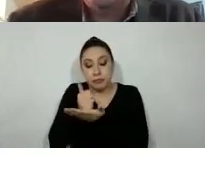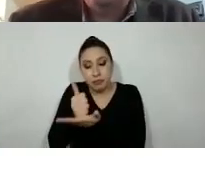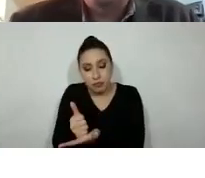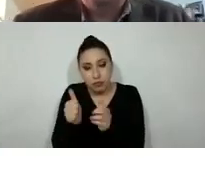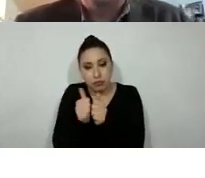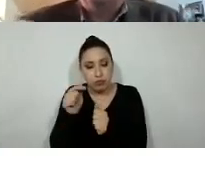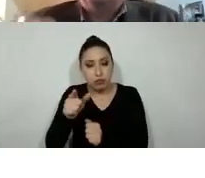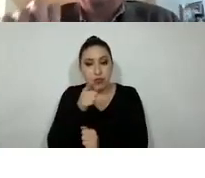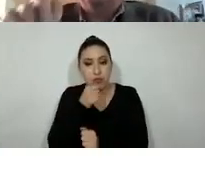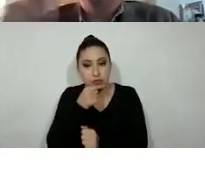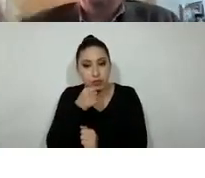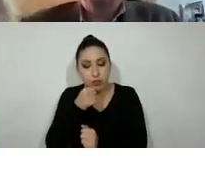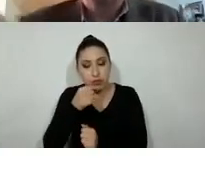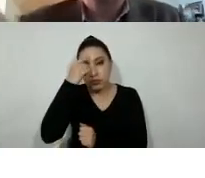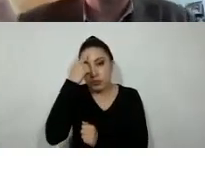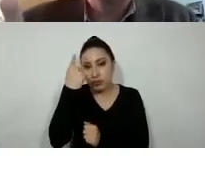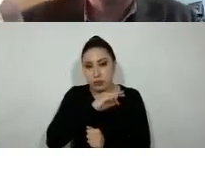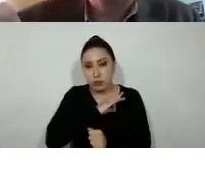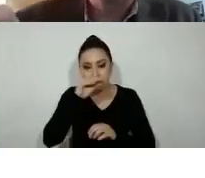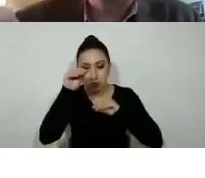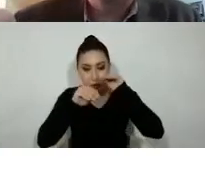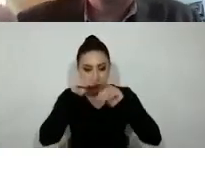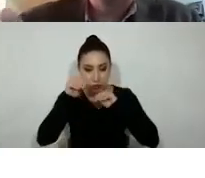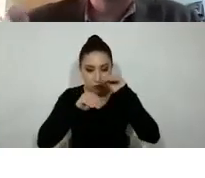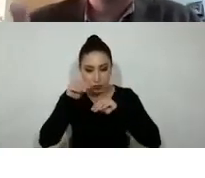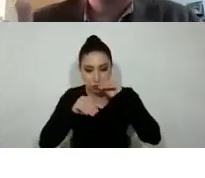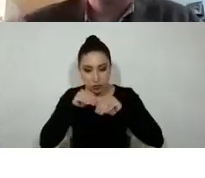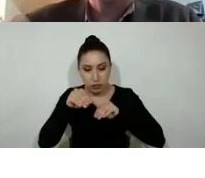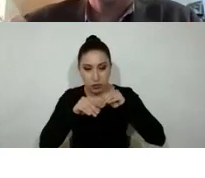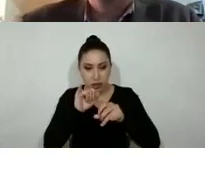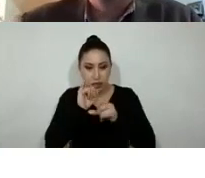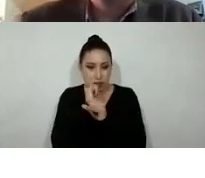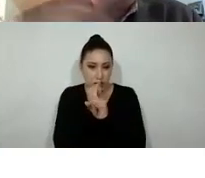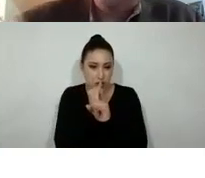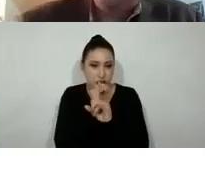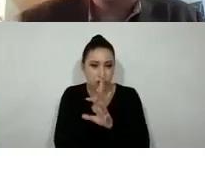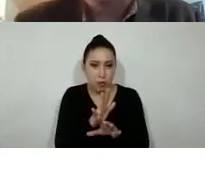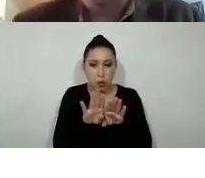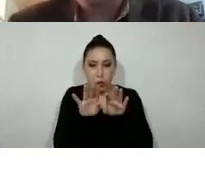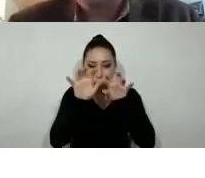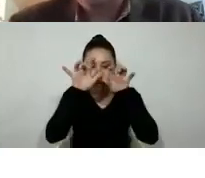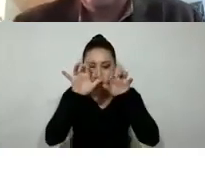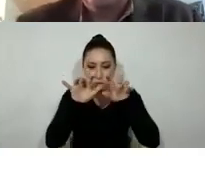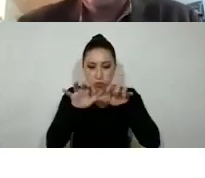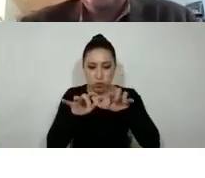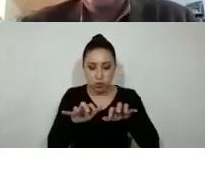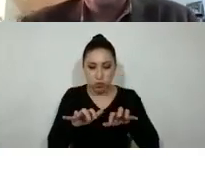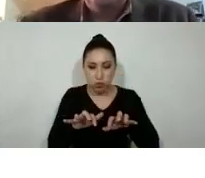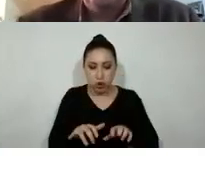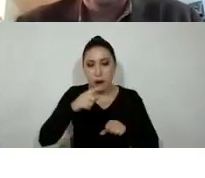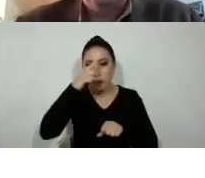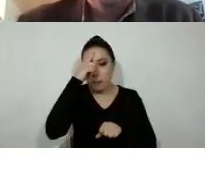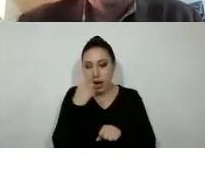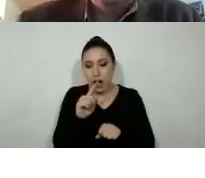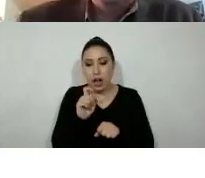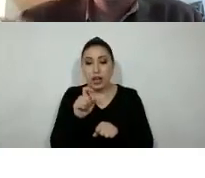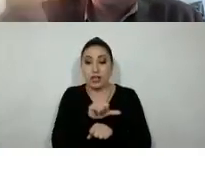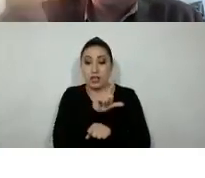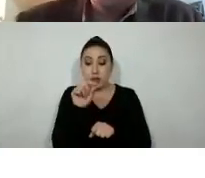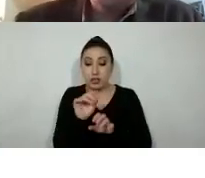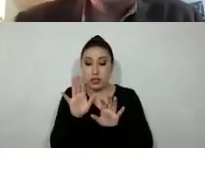a elaborar el informe policial homologado que se necesita para poder presentar a la persona en la sede ministerial